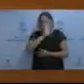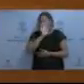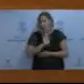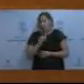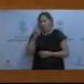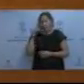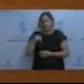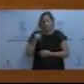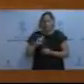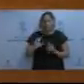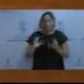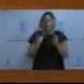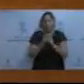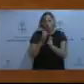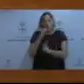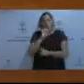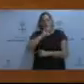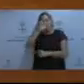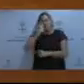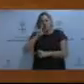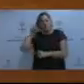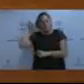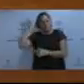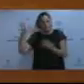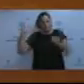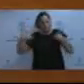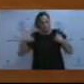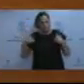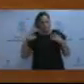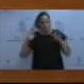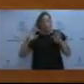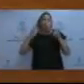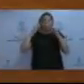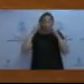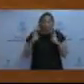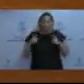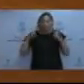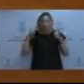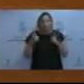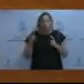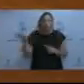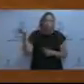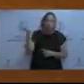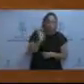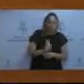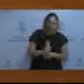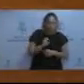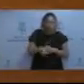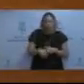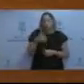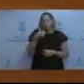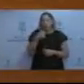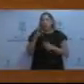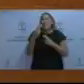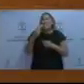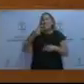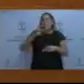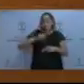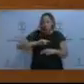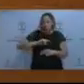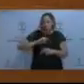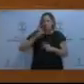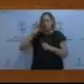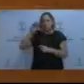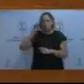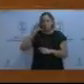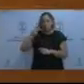italiano, pues bueno, le agradecemos que usted sí haya hecho el esfuerzo de poder asistir y poder contestar a nuestras preguntas como no quiso hacer nuestro